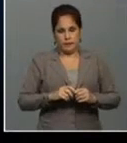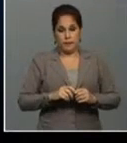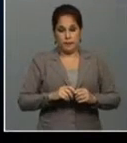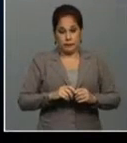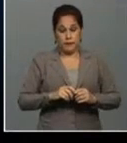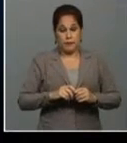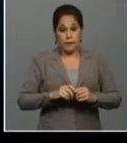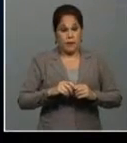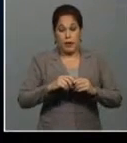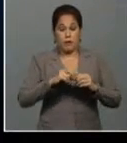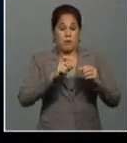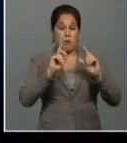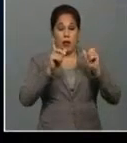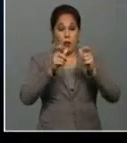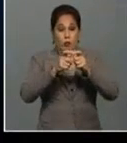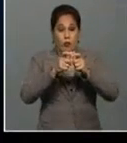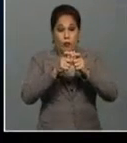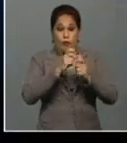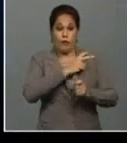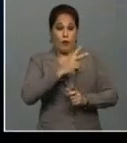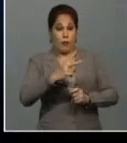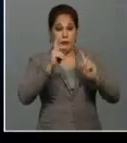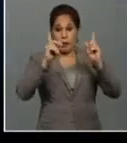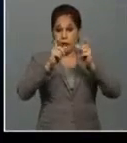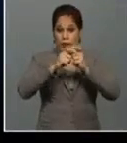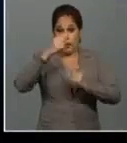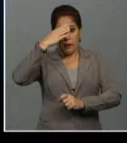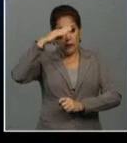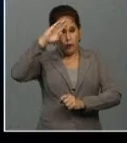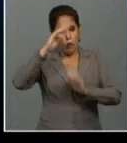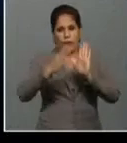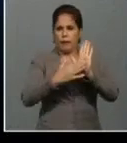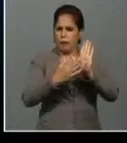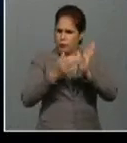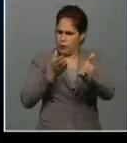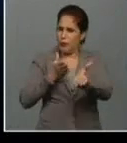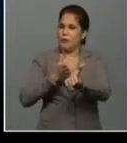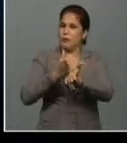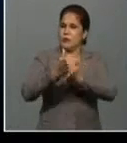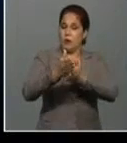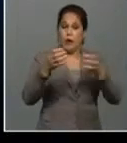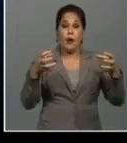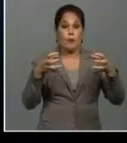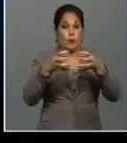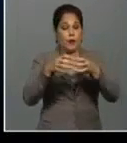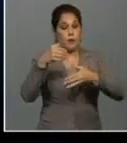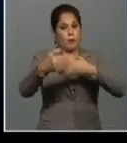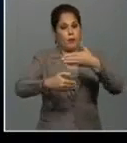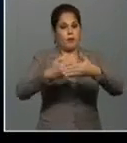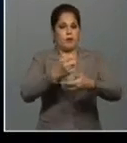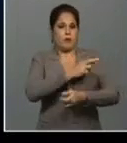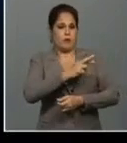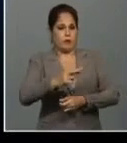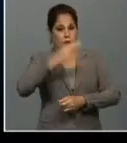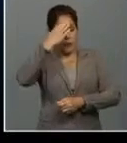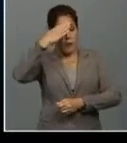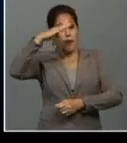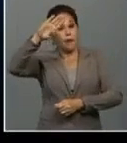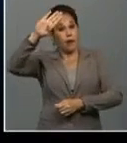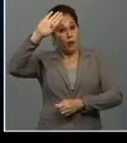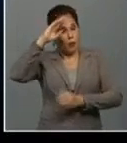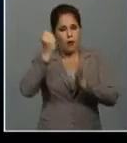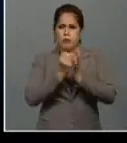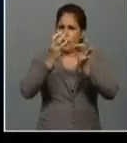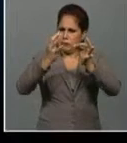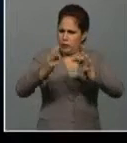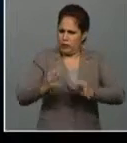la máxima reunión de la vanguardia política del país demostró la continuidad y la unidad del proceso revolucionario cubano y